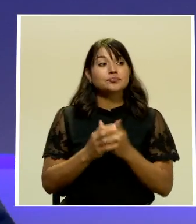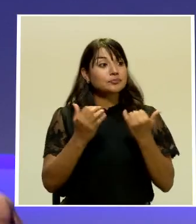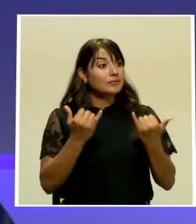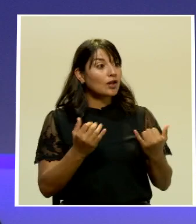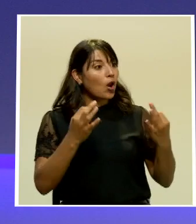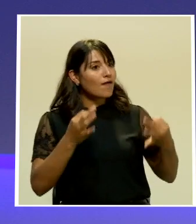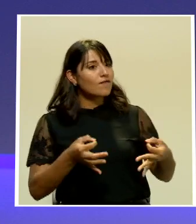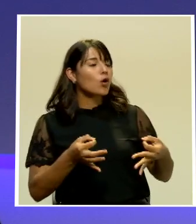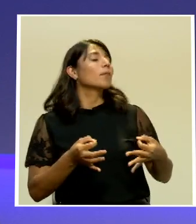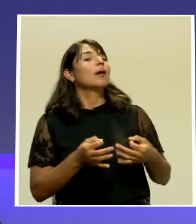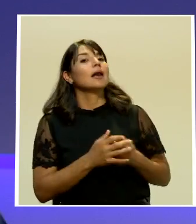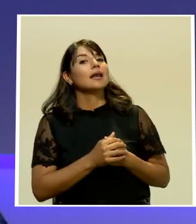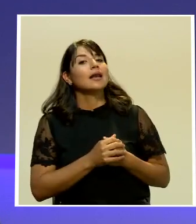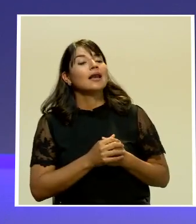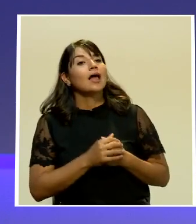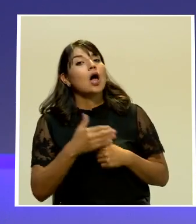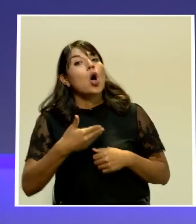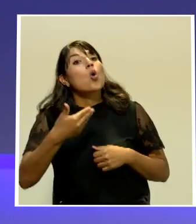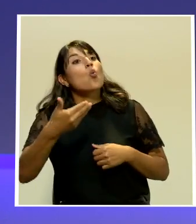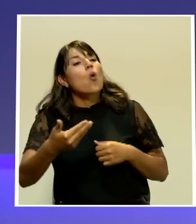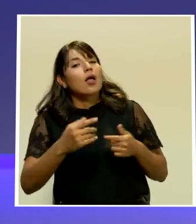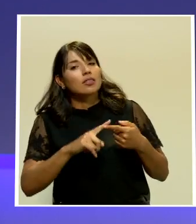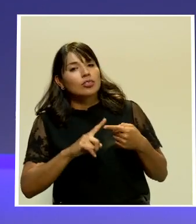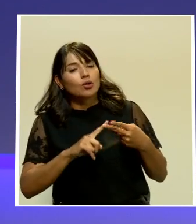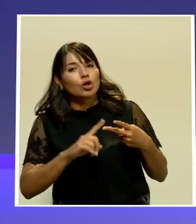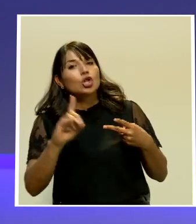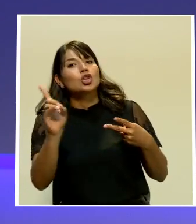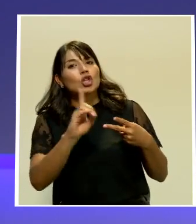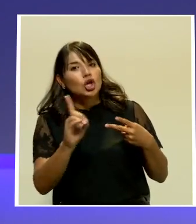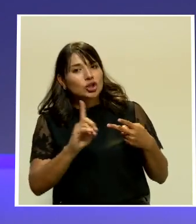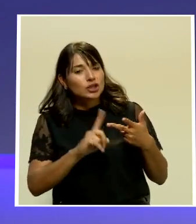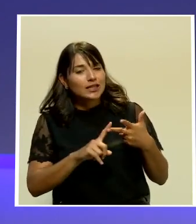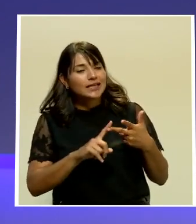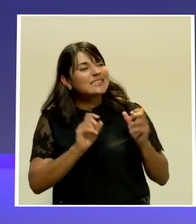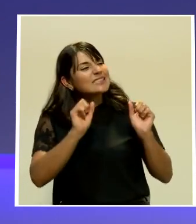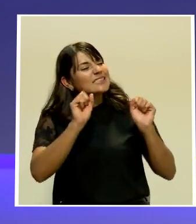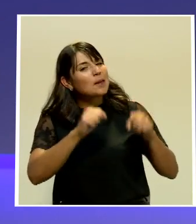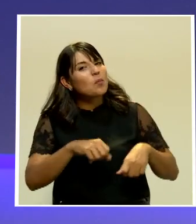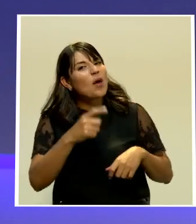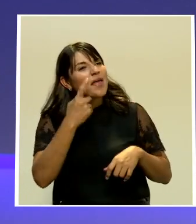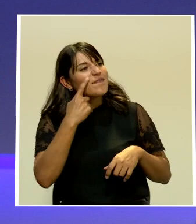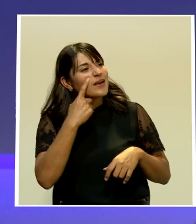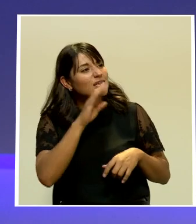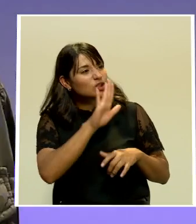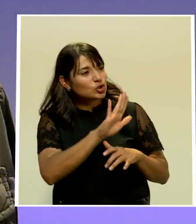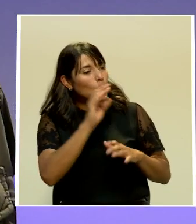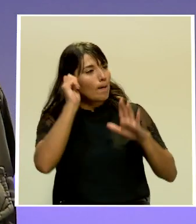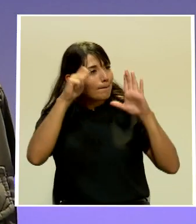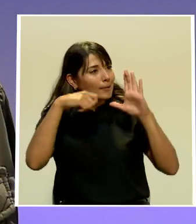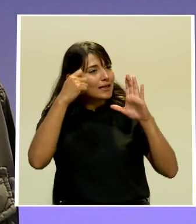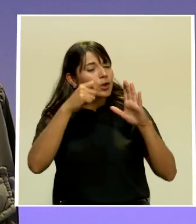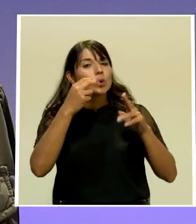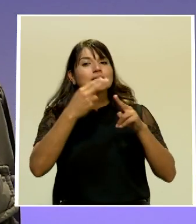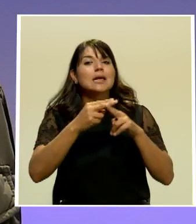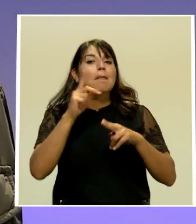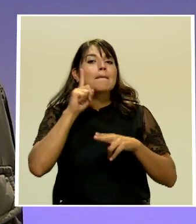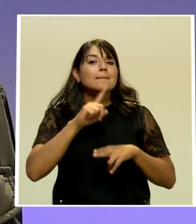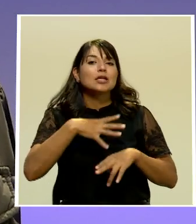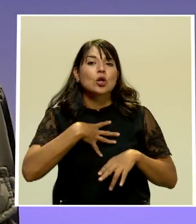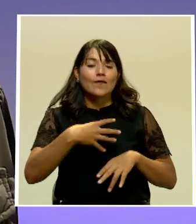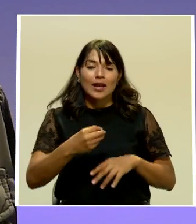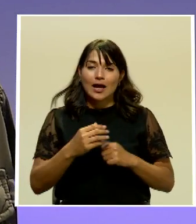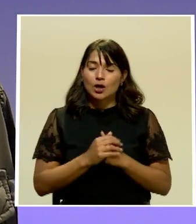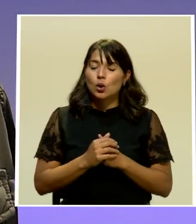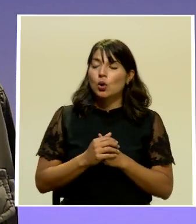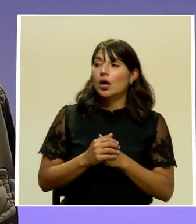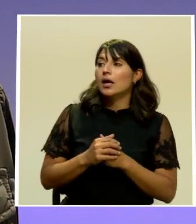formal. ¿Cuándo, dónde se puede ver el mito blanco? El mito blanco se verá,